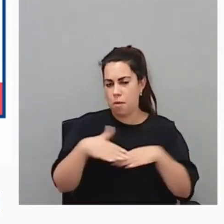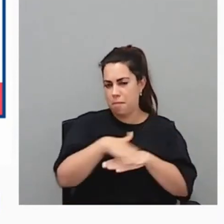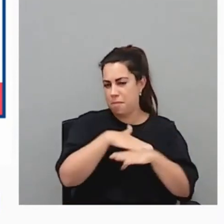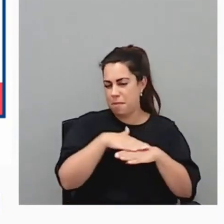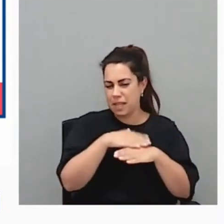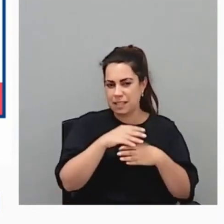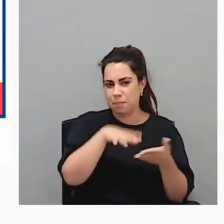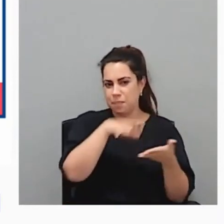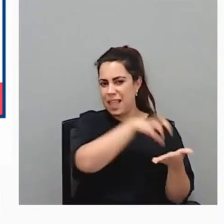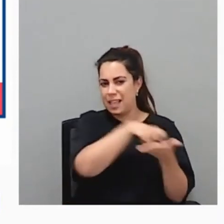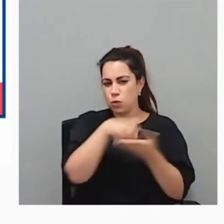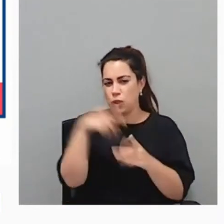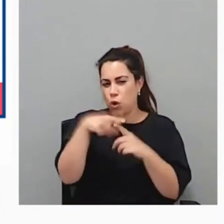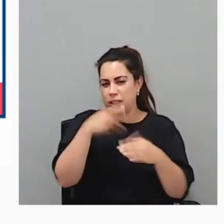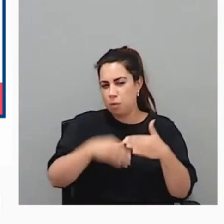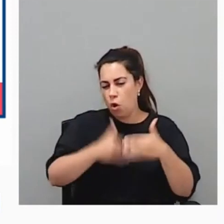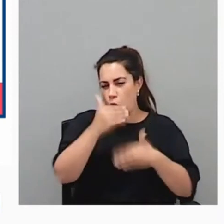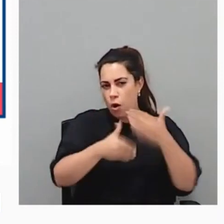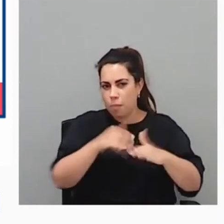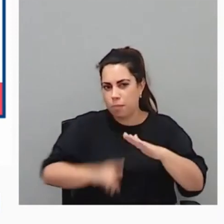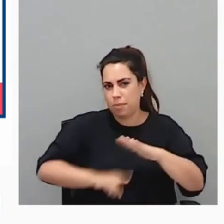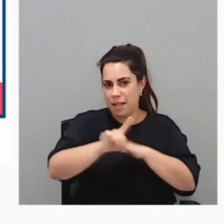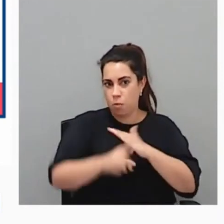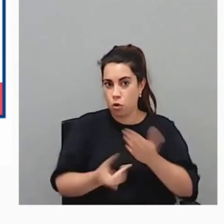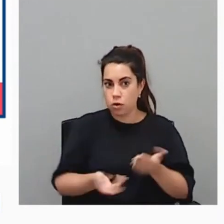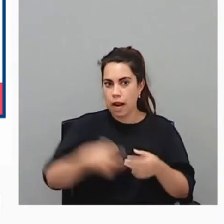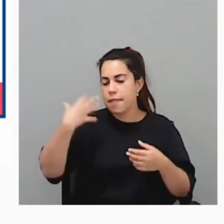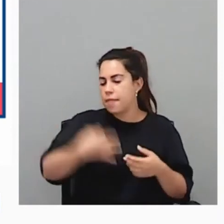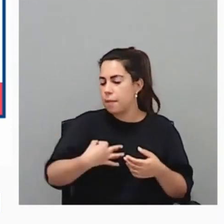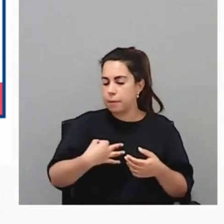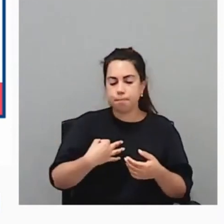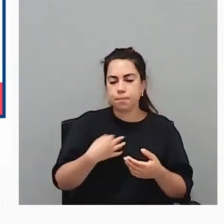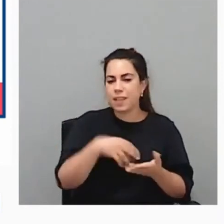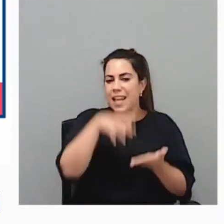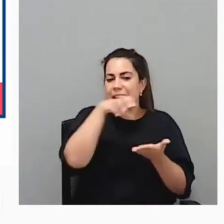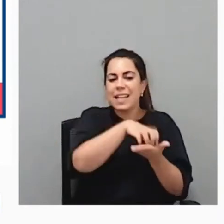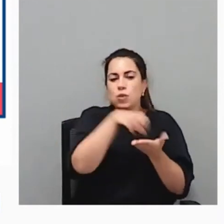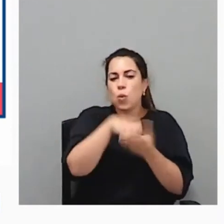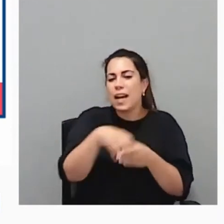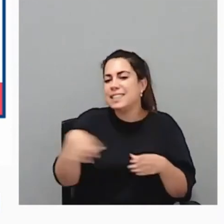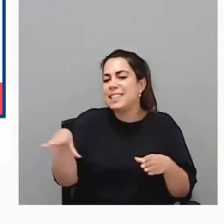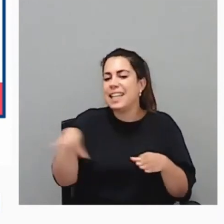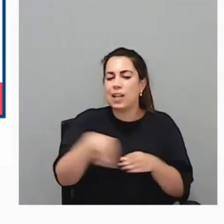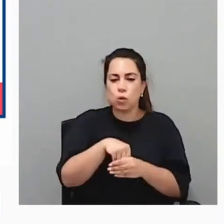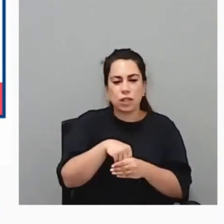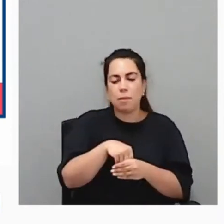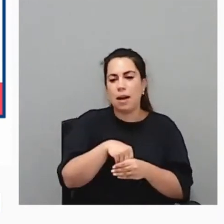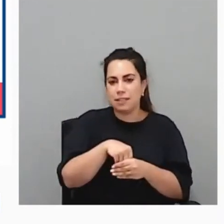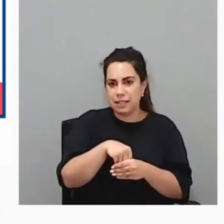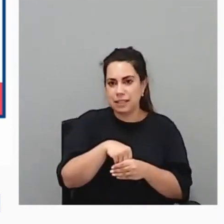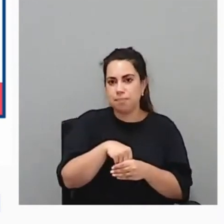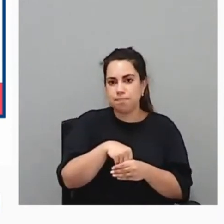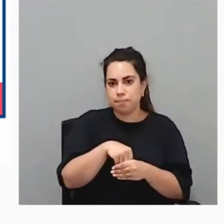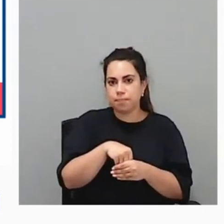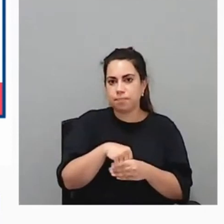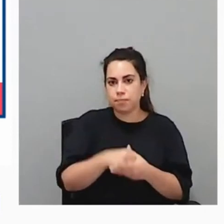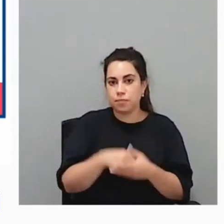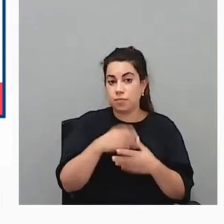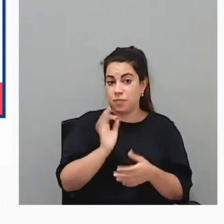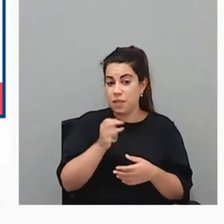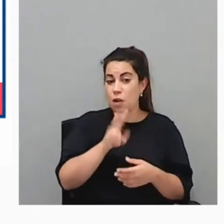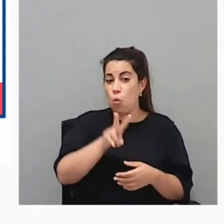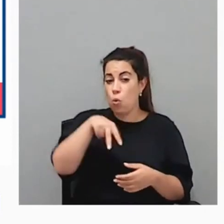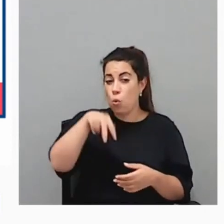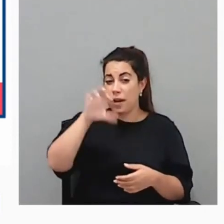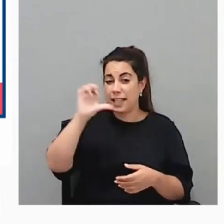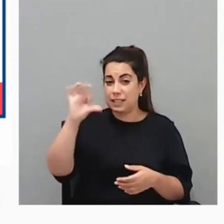pueden evolucionar es buscar ser escuelas más inclusivas, ¿vale? Y en ese sentido, la UNESCO lo define muy bien, ¿no?